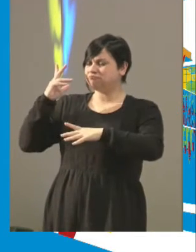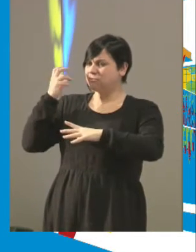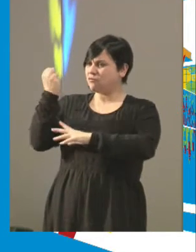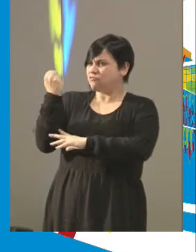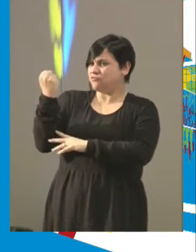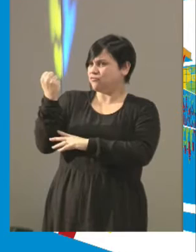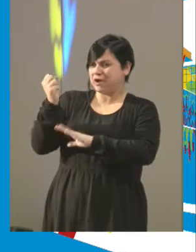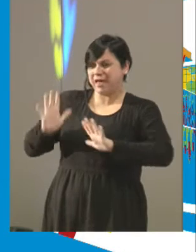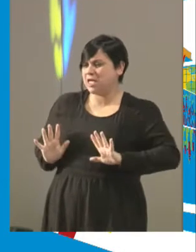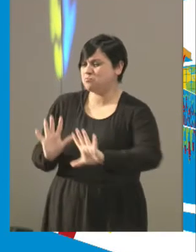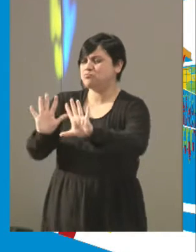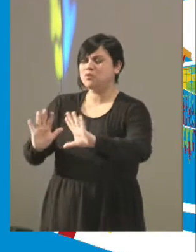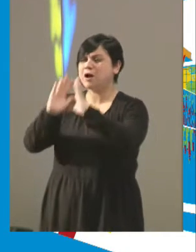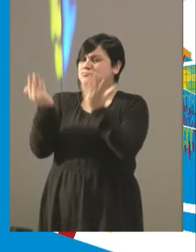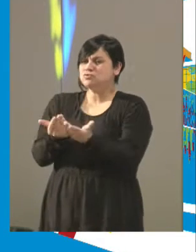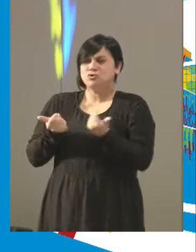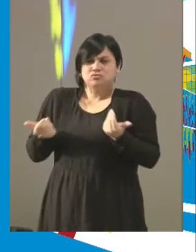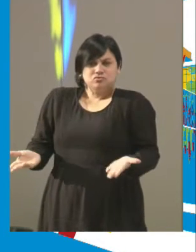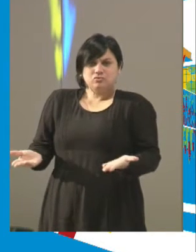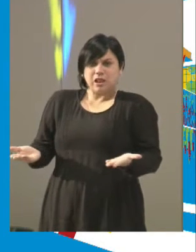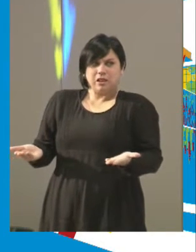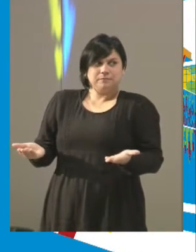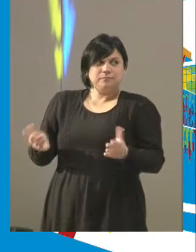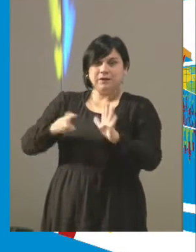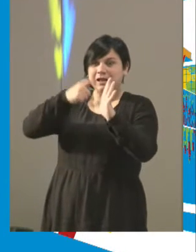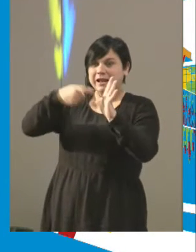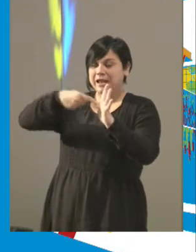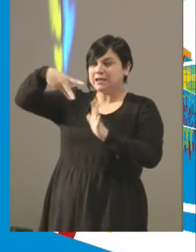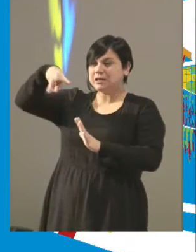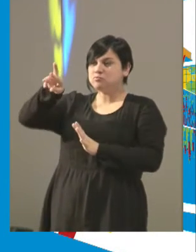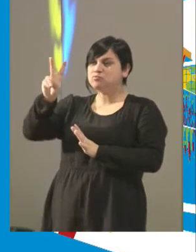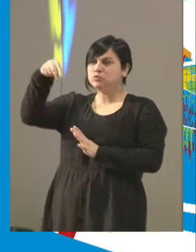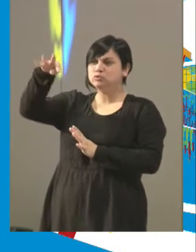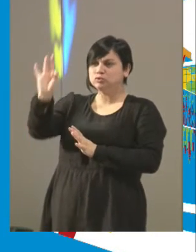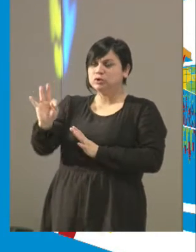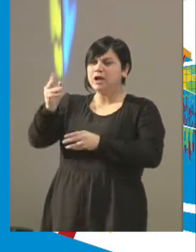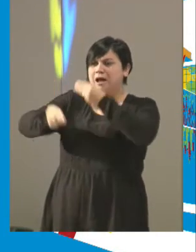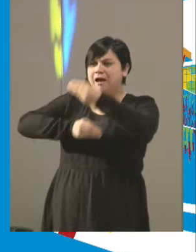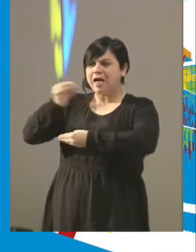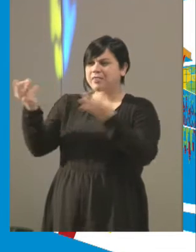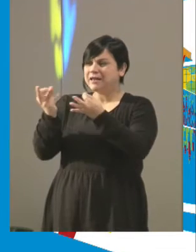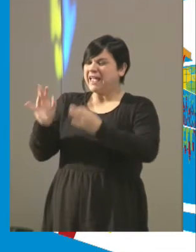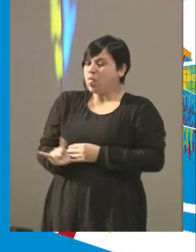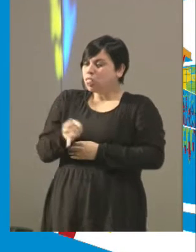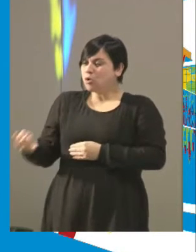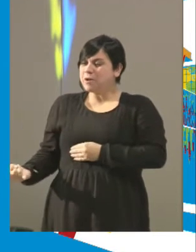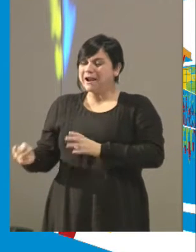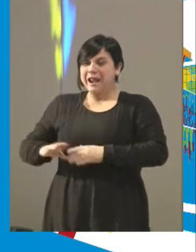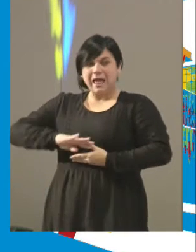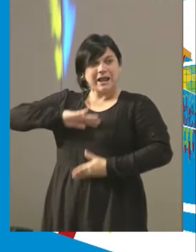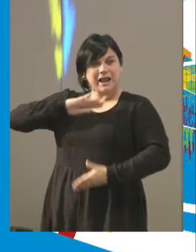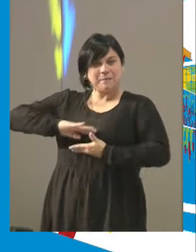está empujando un poquito este mundo es la ley de Moore, ¿no? Que básicamente lo que hace es doblar la capacidad